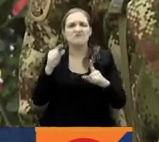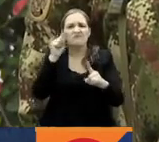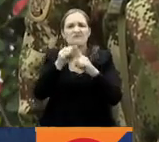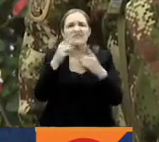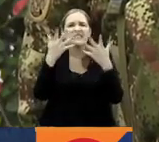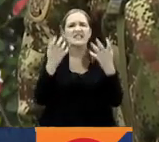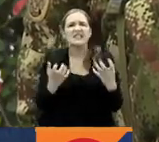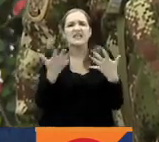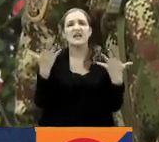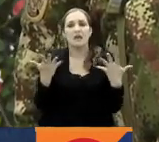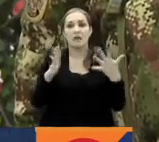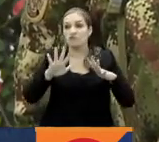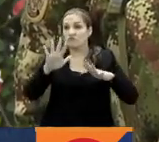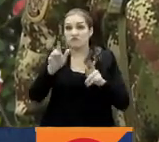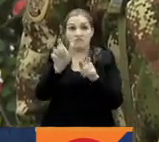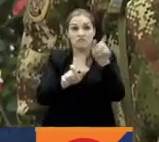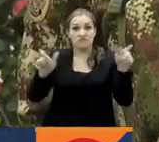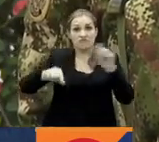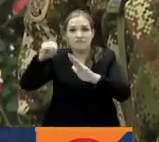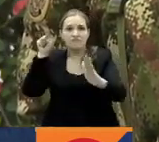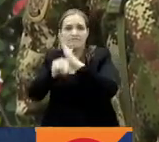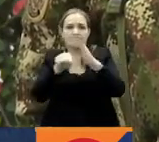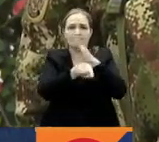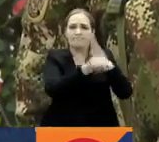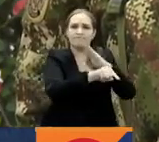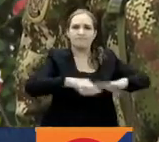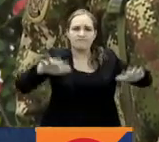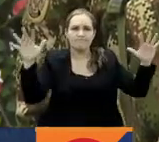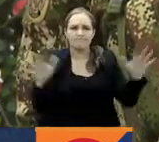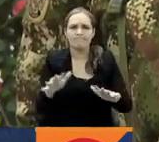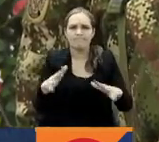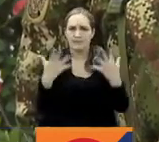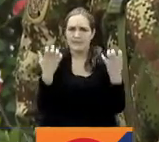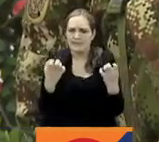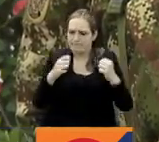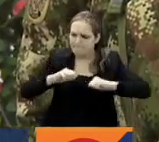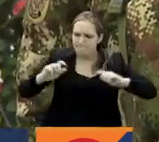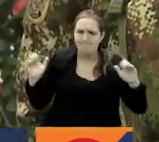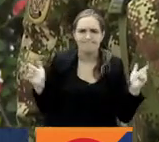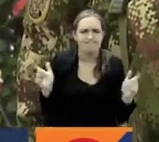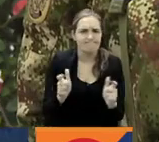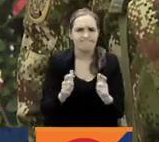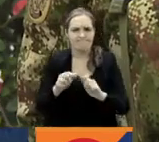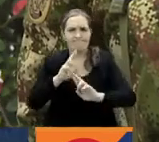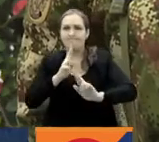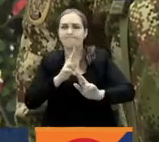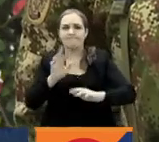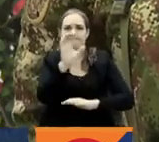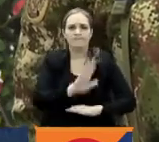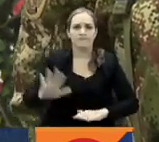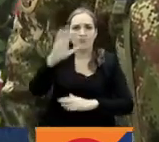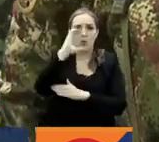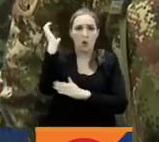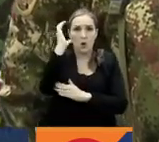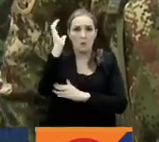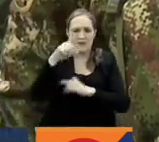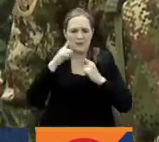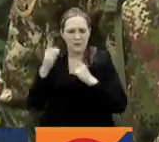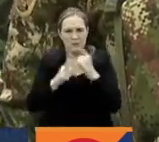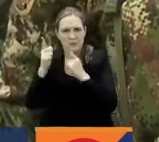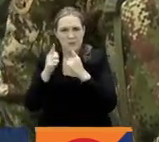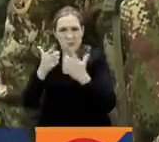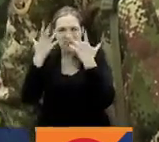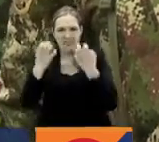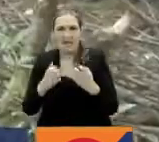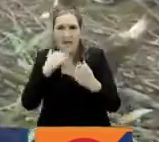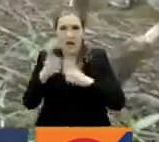reducir el homicidio y al máximo darle respuesta a los colombianos en la lucha contra los delitos